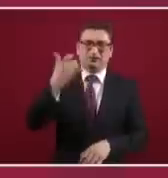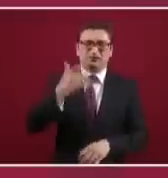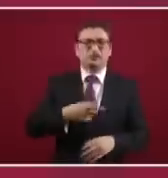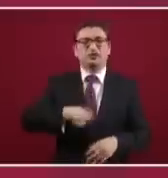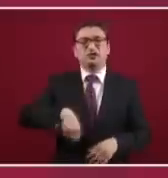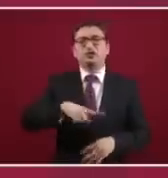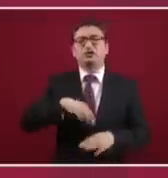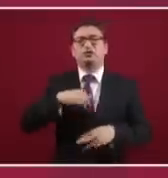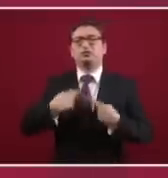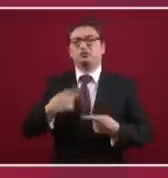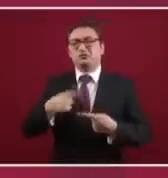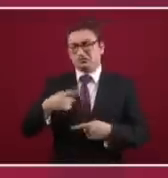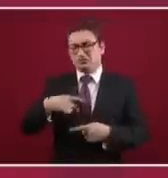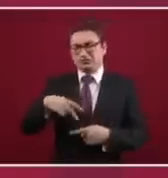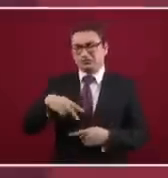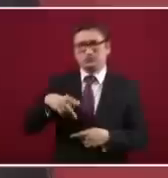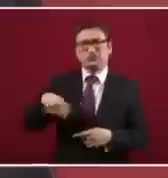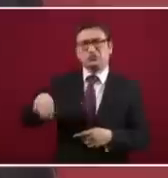del pueblo de México.